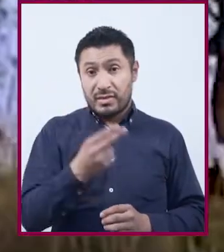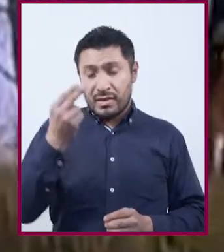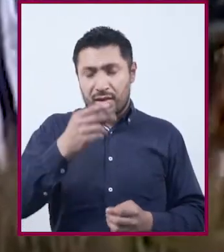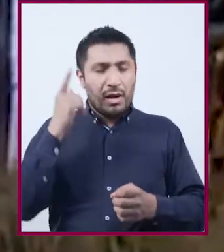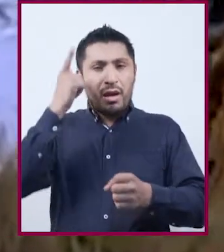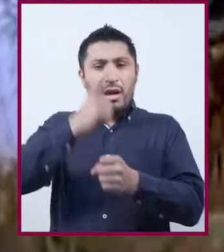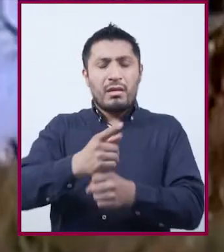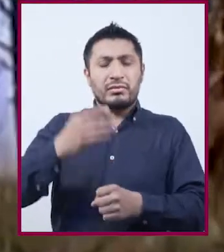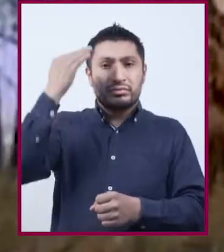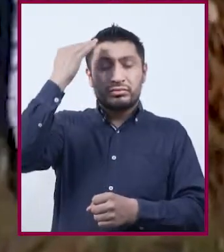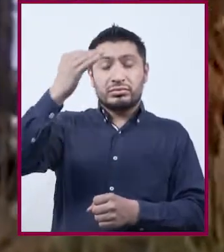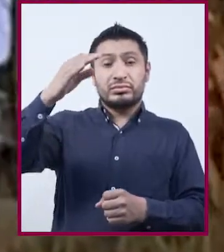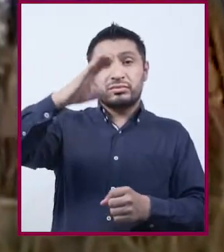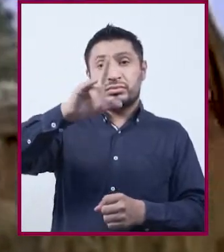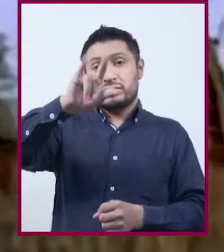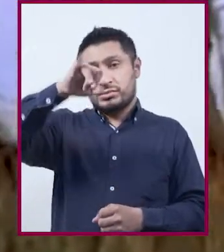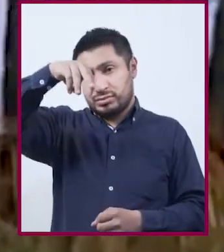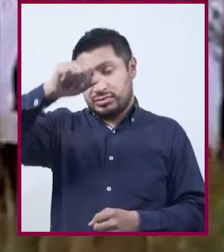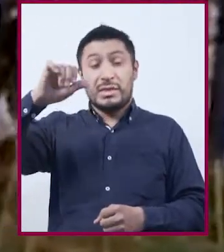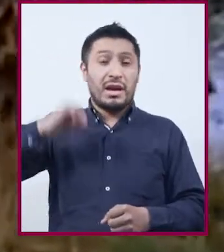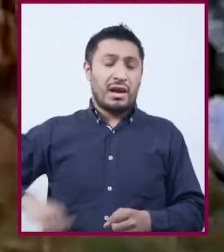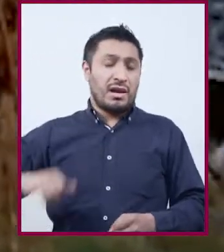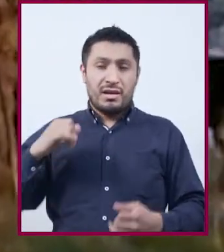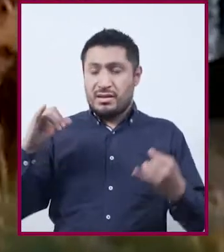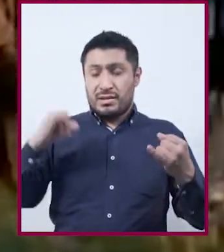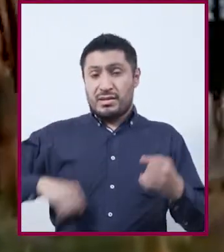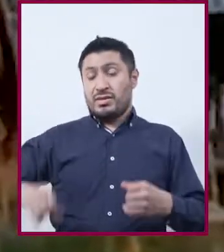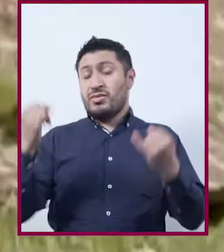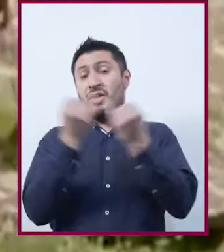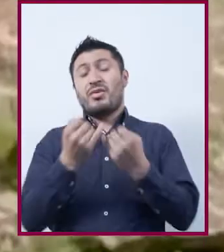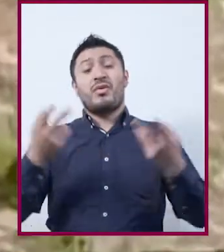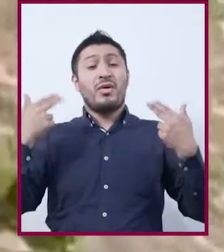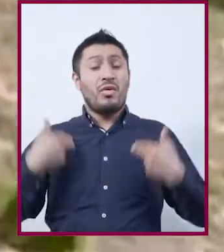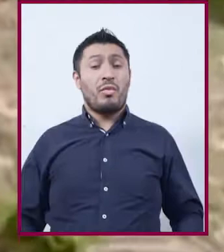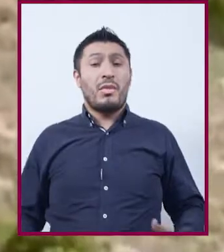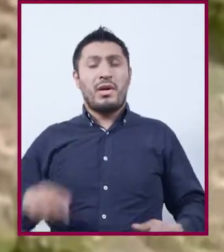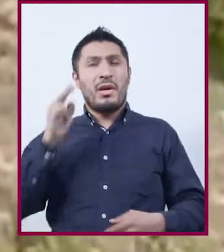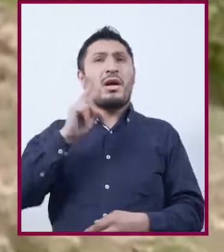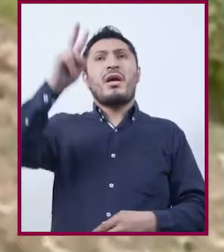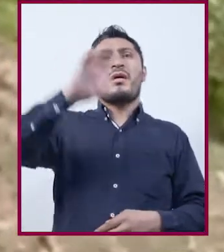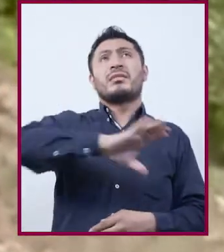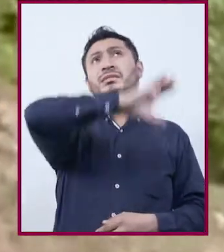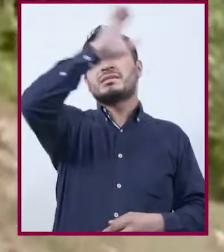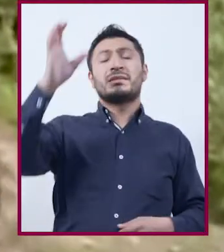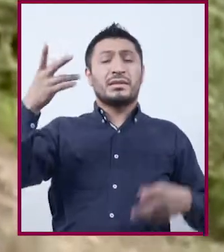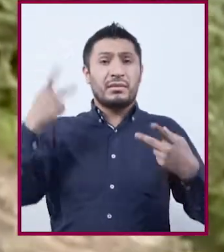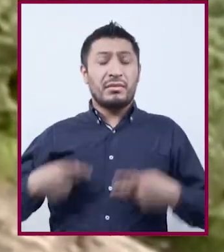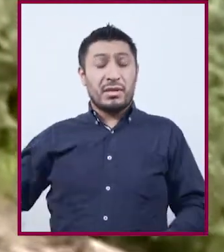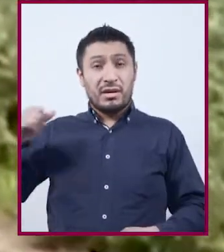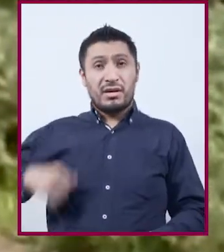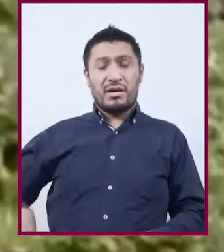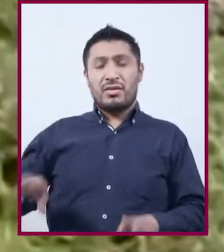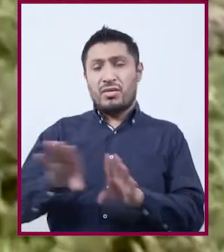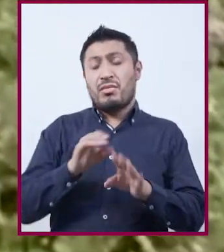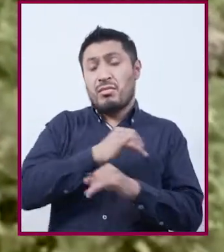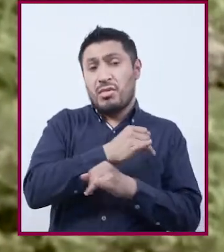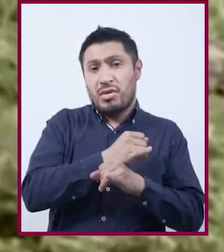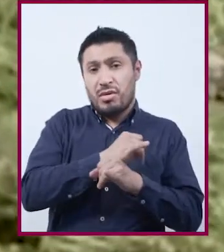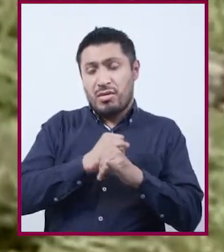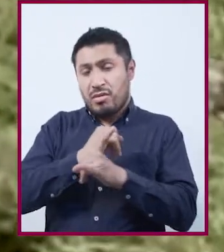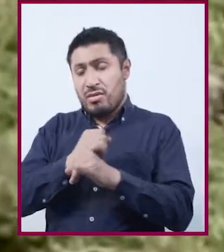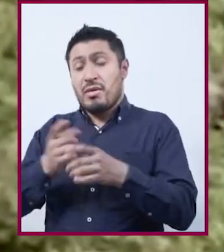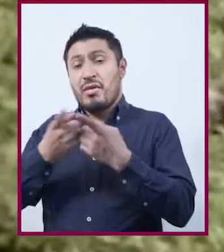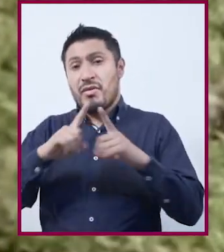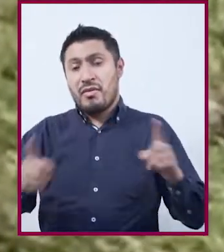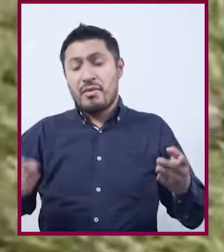La necesidad de predecir el tiempo es tan antigua como la humanidad misma. Mirando al cielo, nuestros antepasados